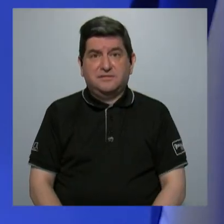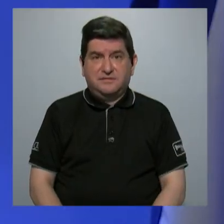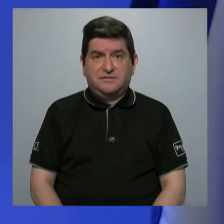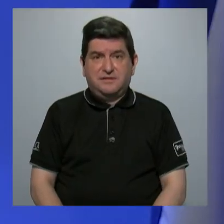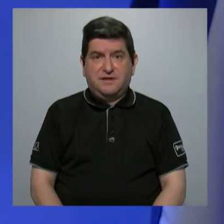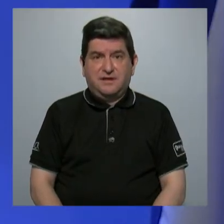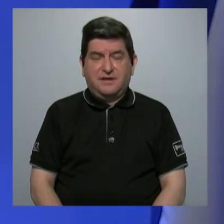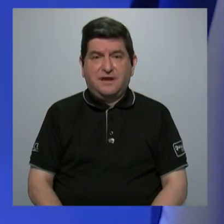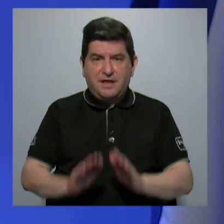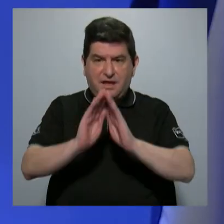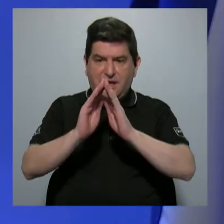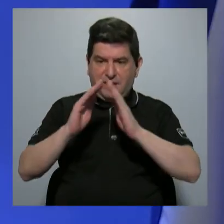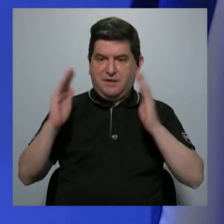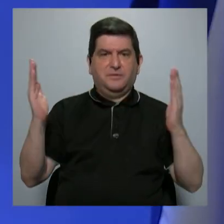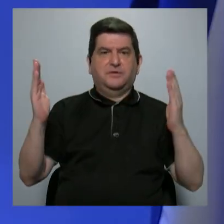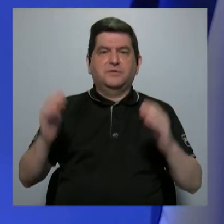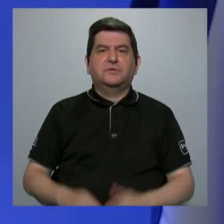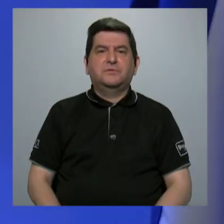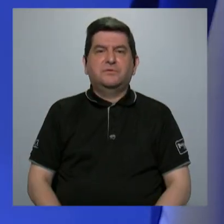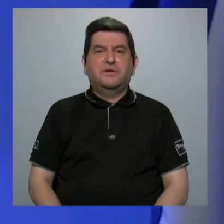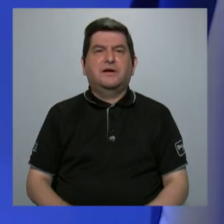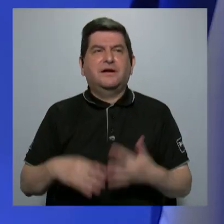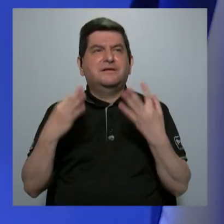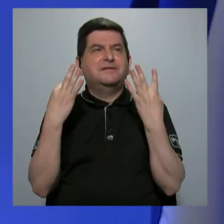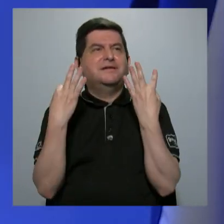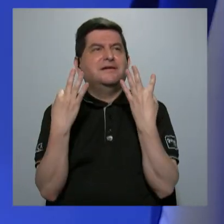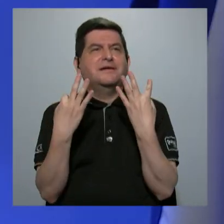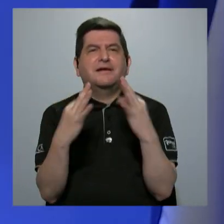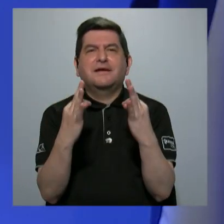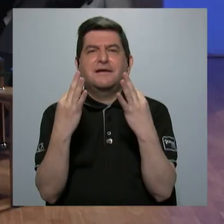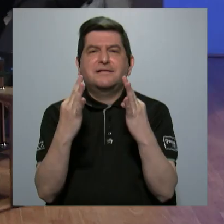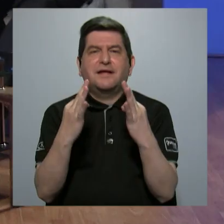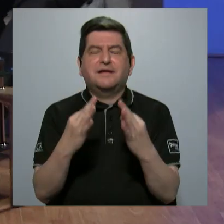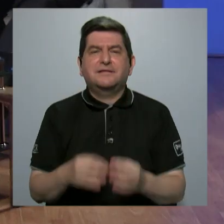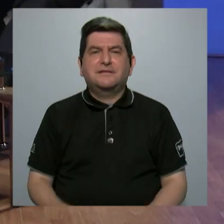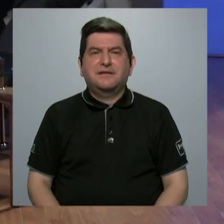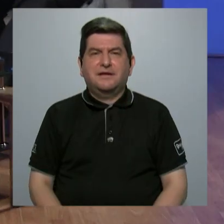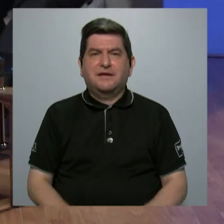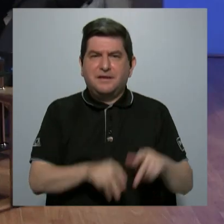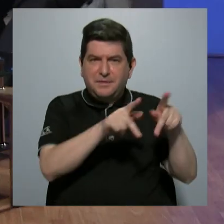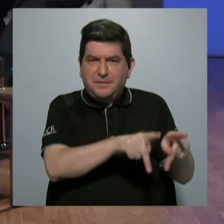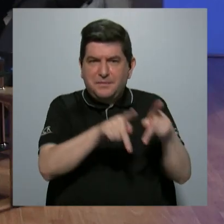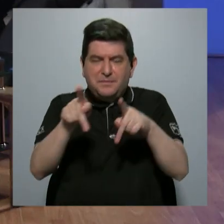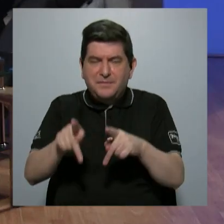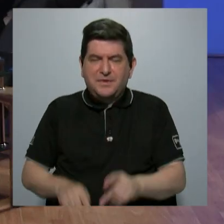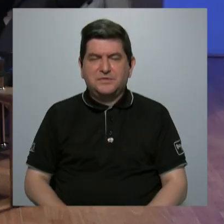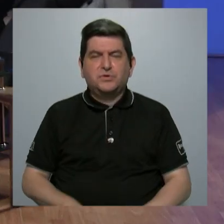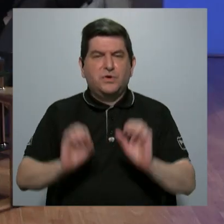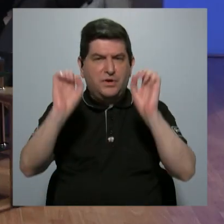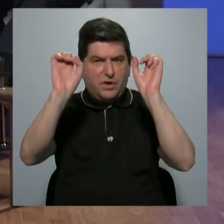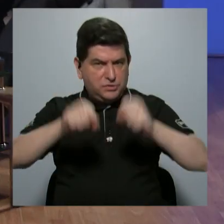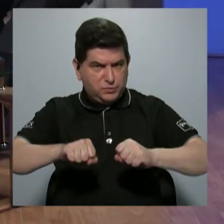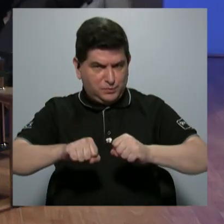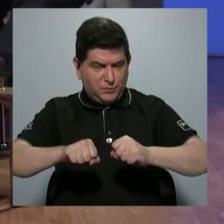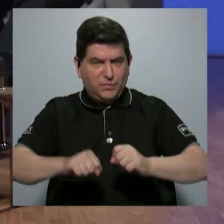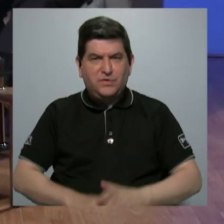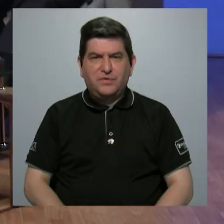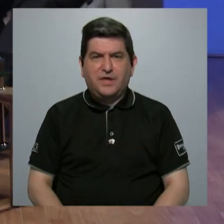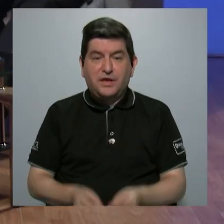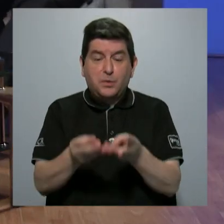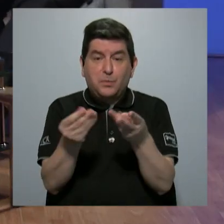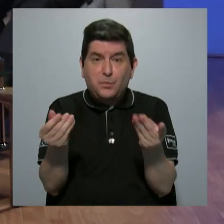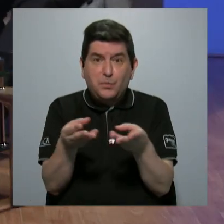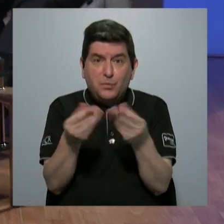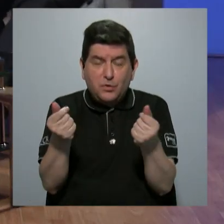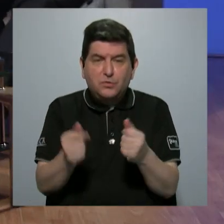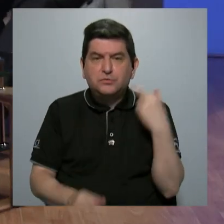abrir fronteras para poder tener a personas que sean capaces de producir